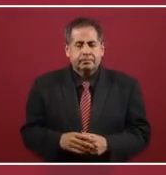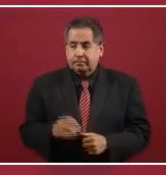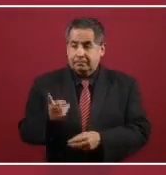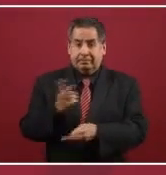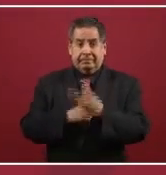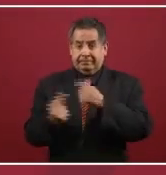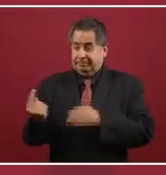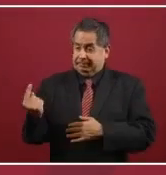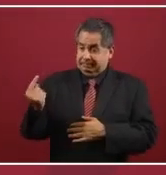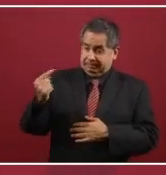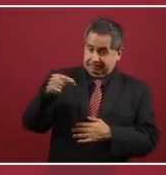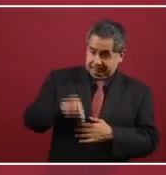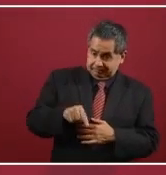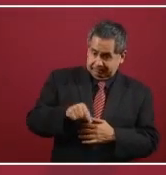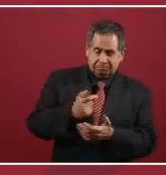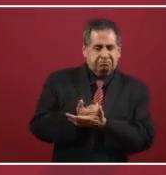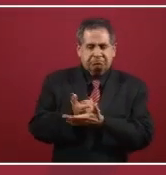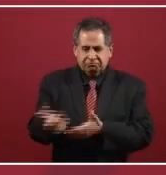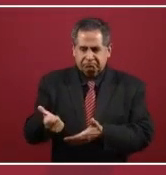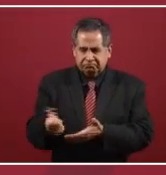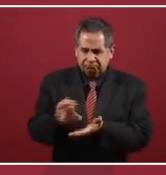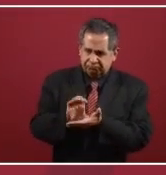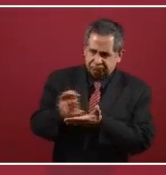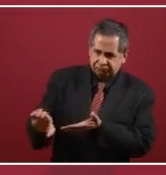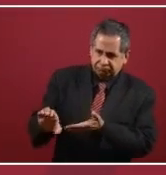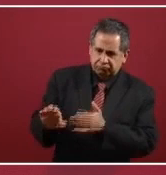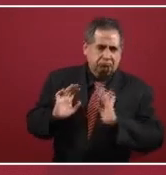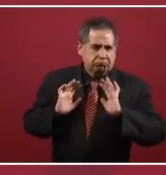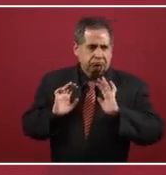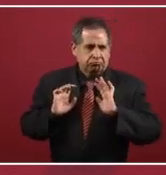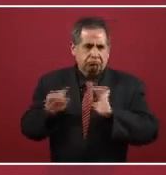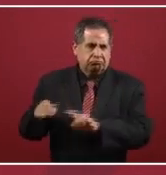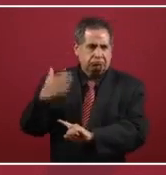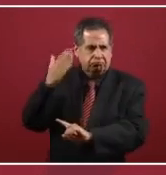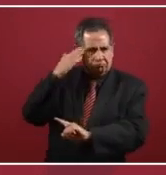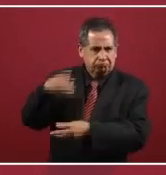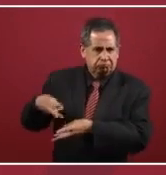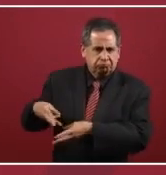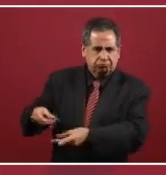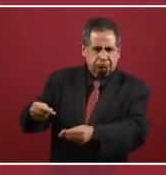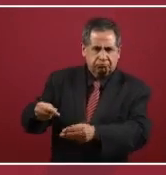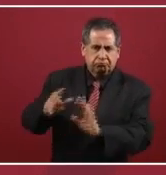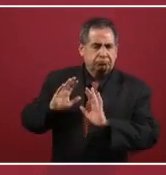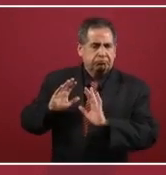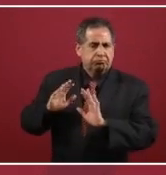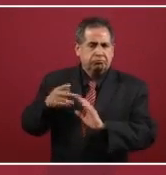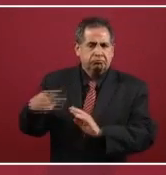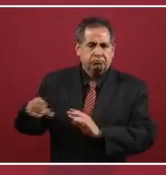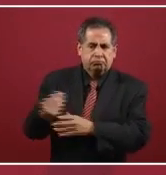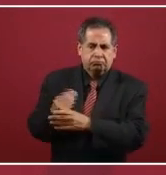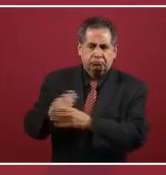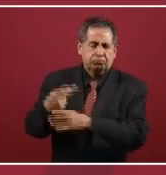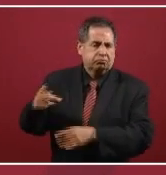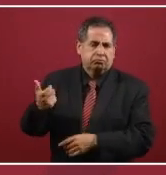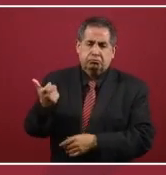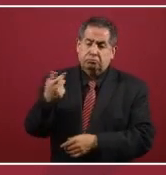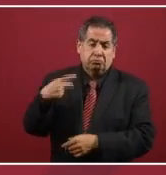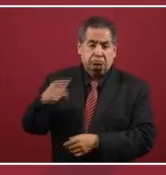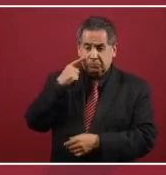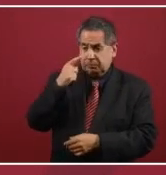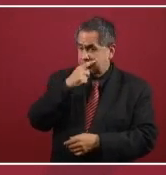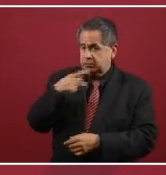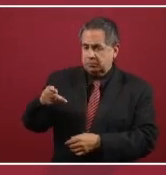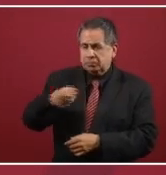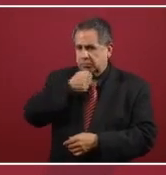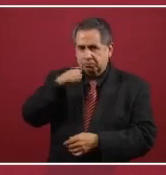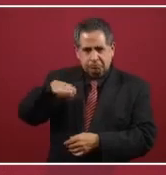regresando se les va a entregar este apoyo y ellos van a saber cómo administrarlo. Son